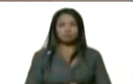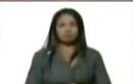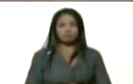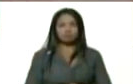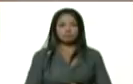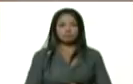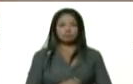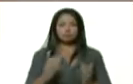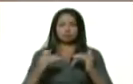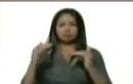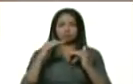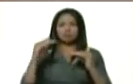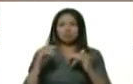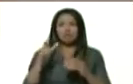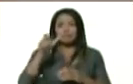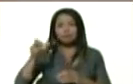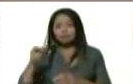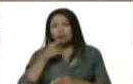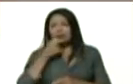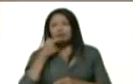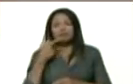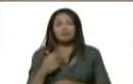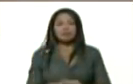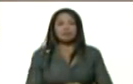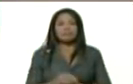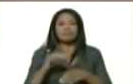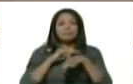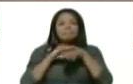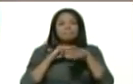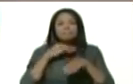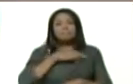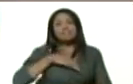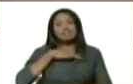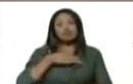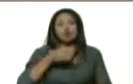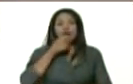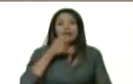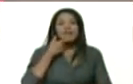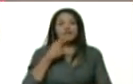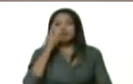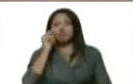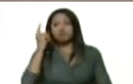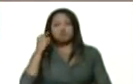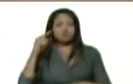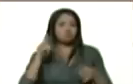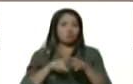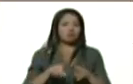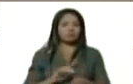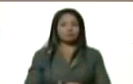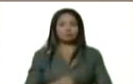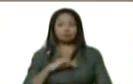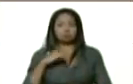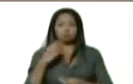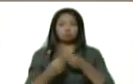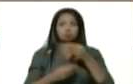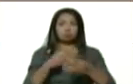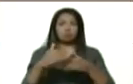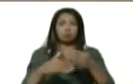integral. La gente esté bonita, pues misión bonita y bonito. ¿Verdad? Todo eso nosotros lo vamos